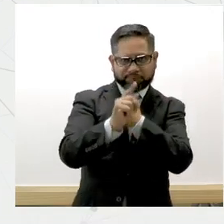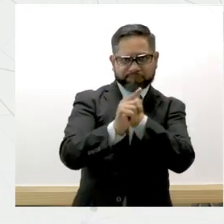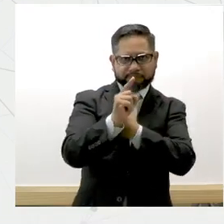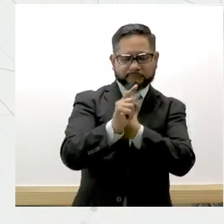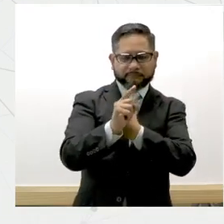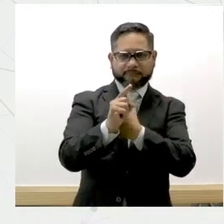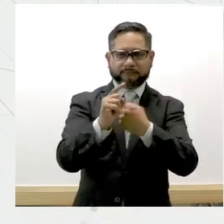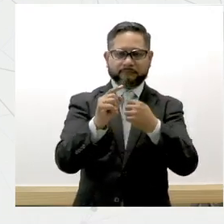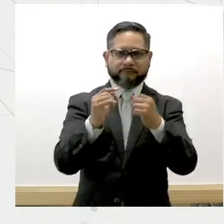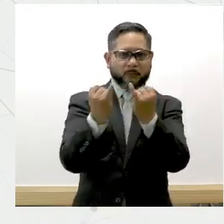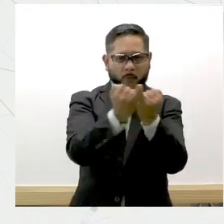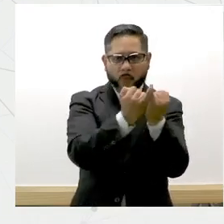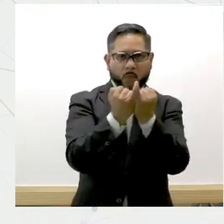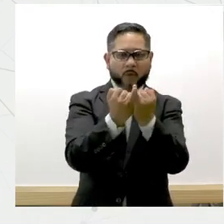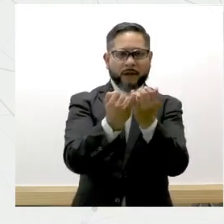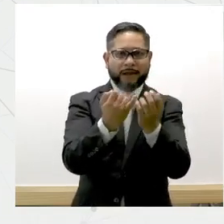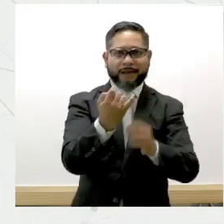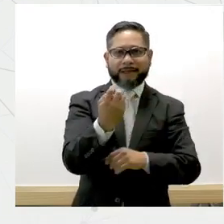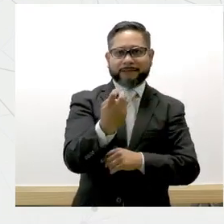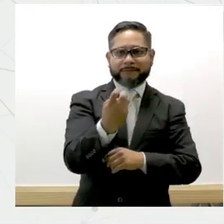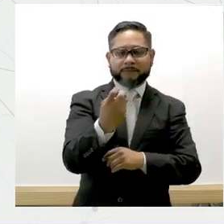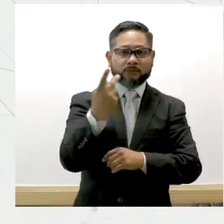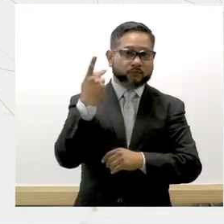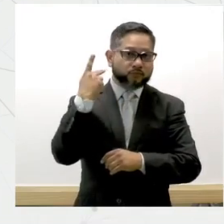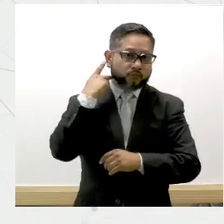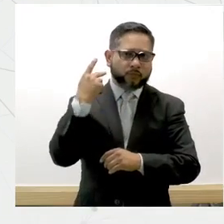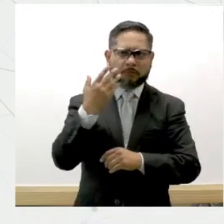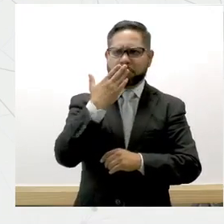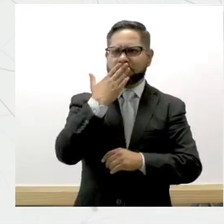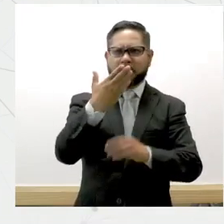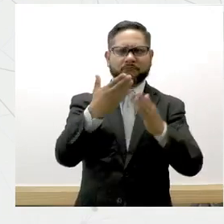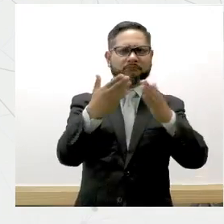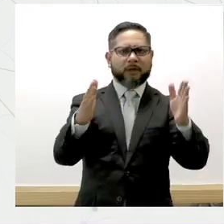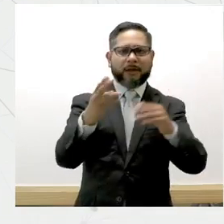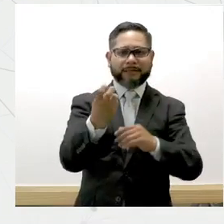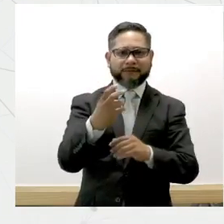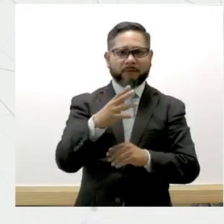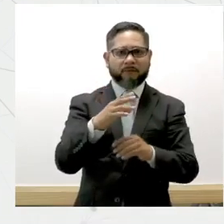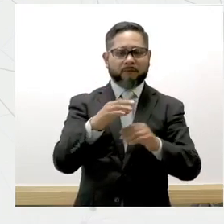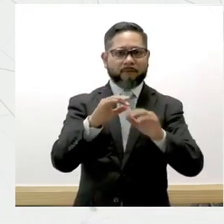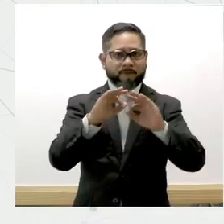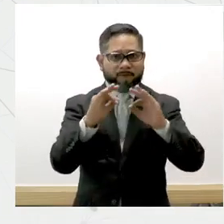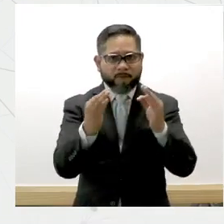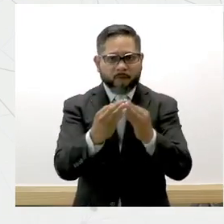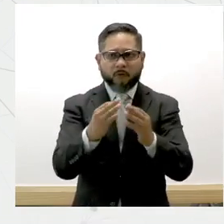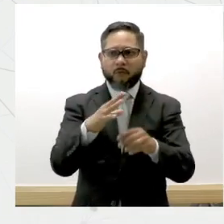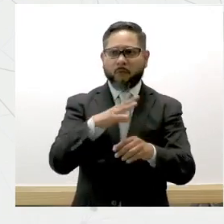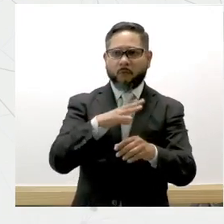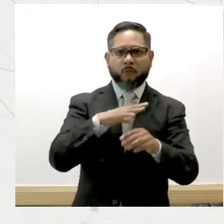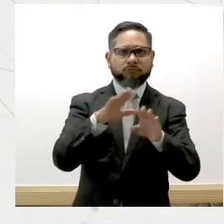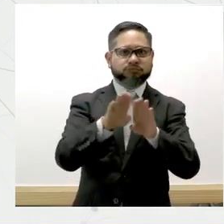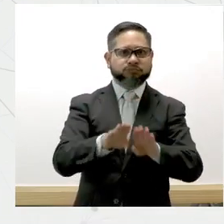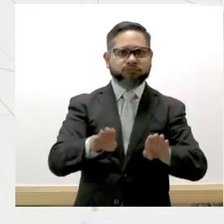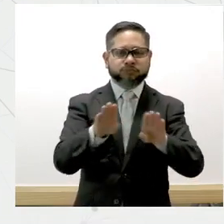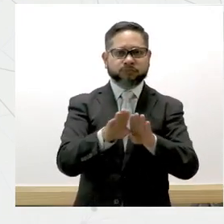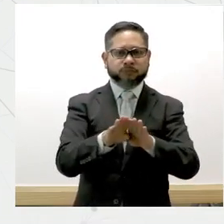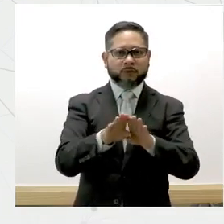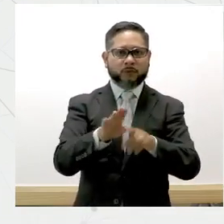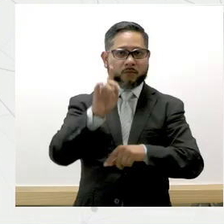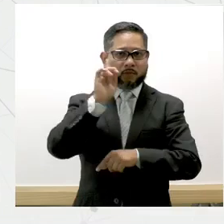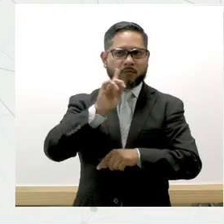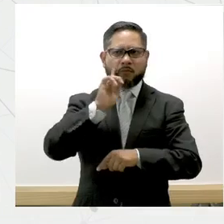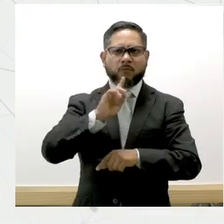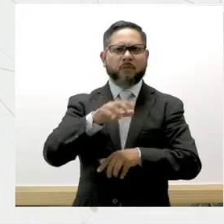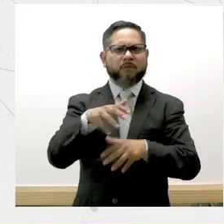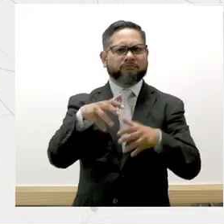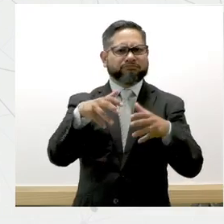igualdad, no es una política nicho, no es una situación en la que nos tengamos que encontrar las mujeres luchando por ella. Se trata de